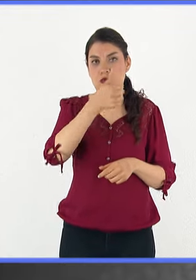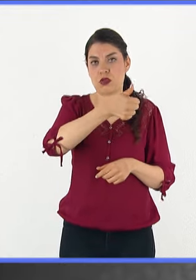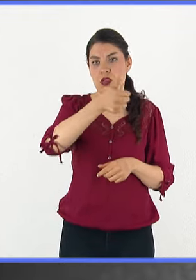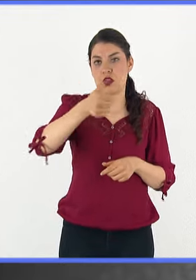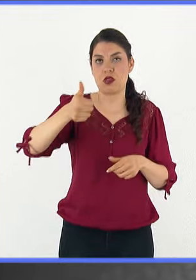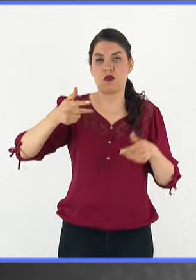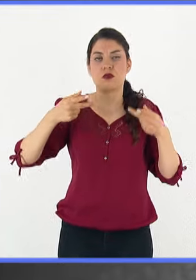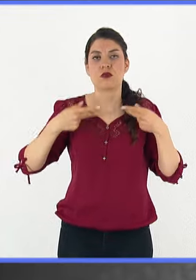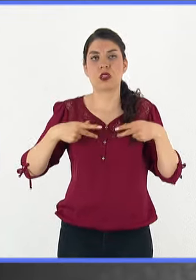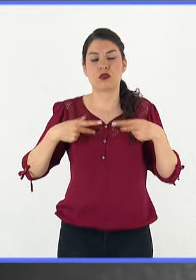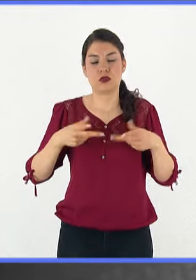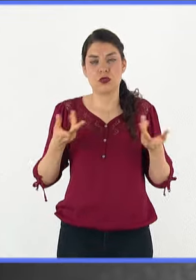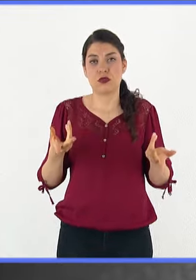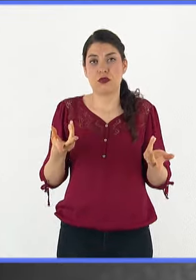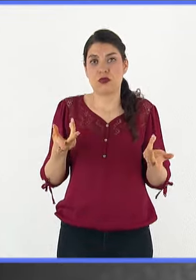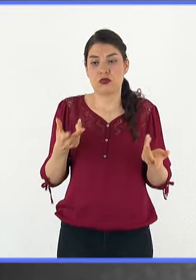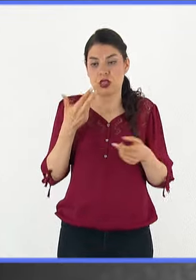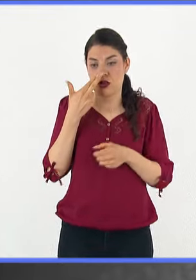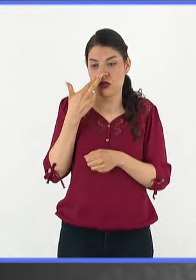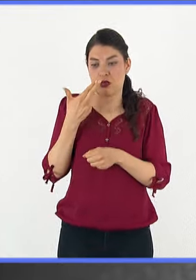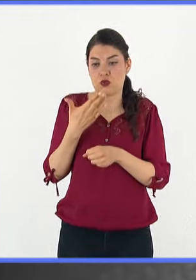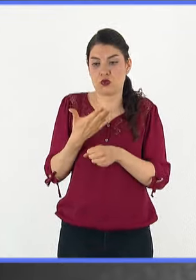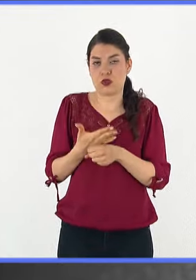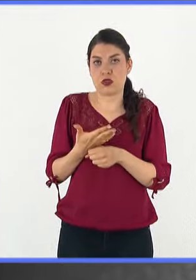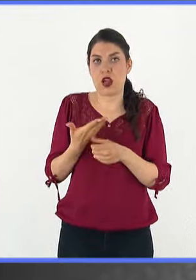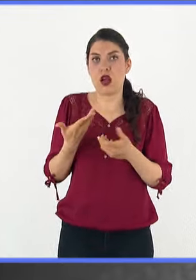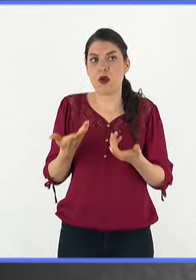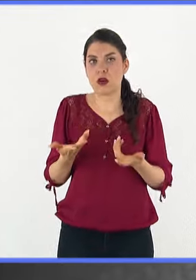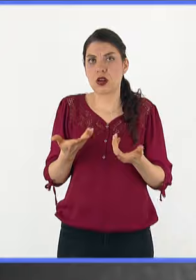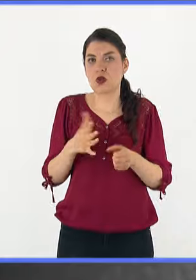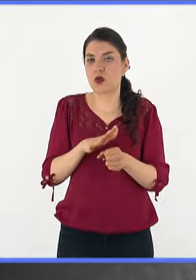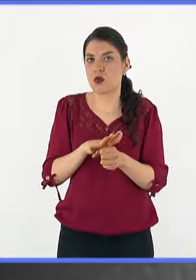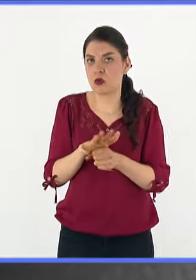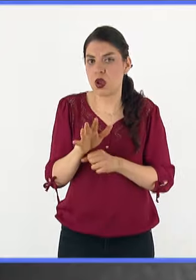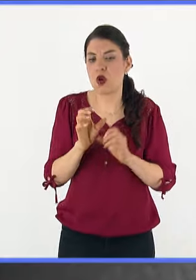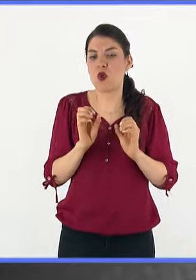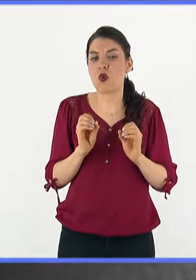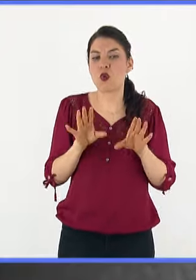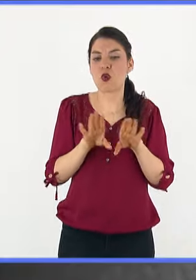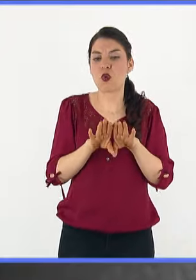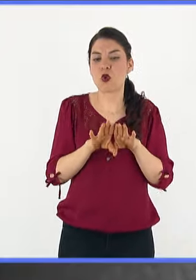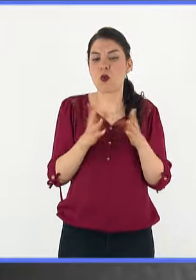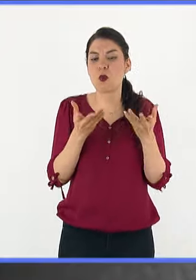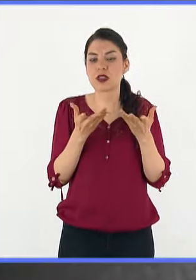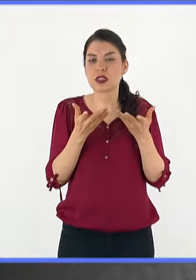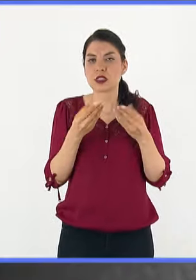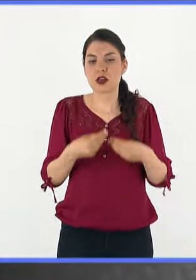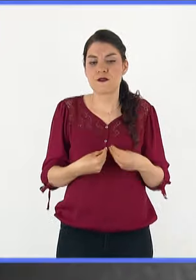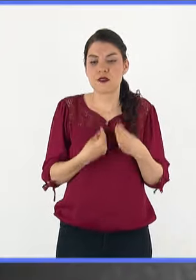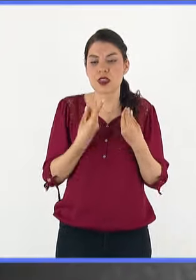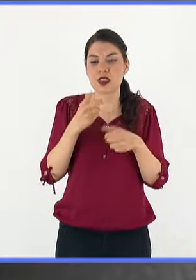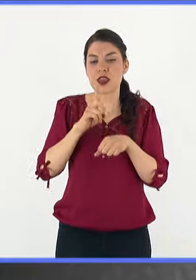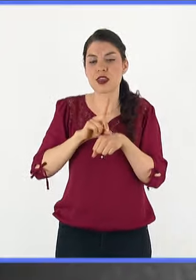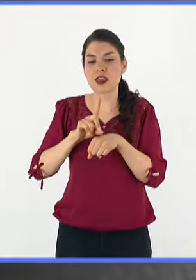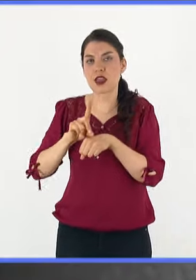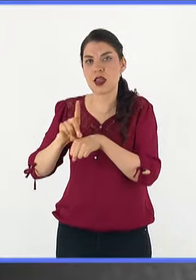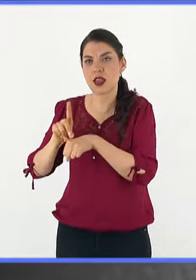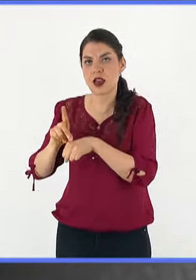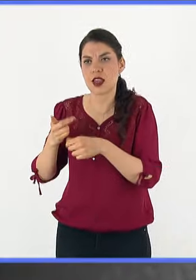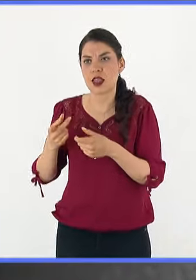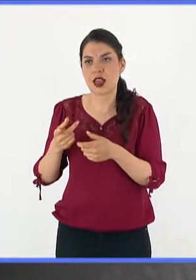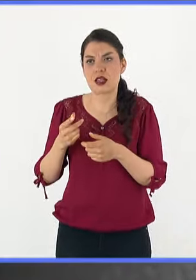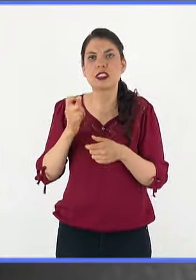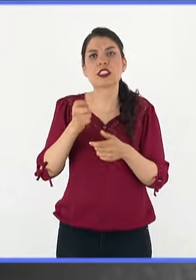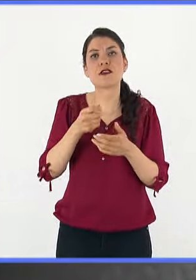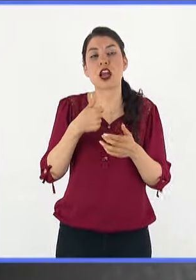o como personas eh Qué tanto tenemos que ver o qué tanto podemos hacer en nuestro día a día no estoy llamando a actitudes